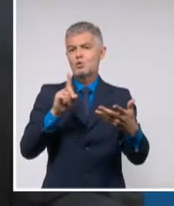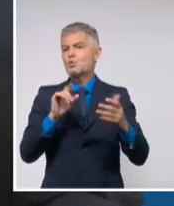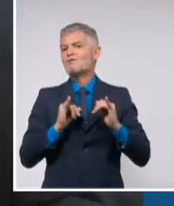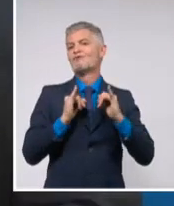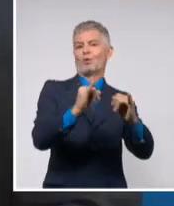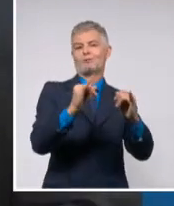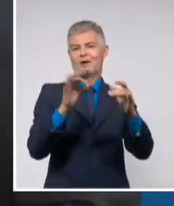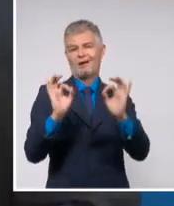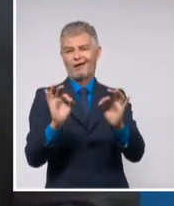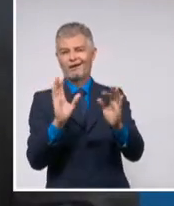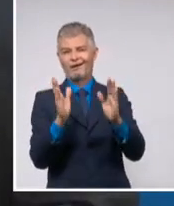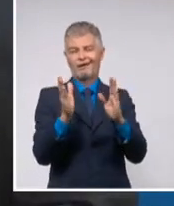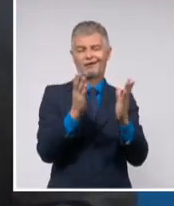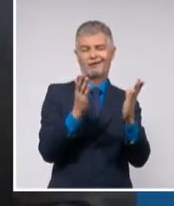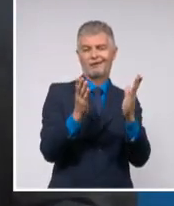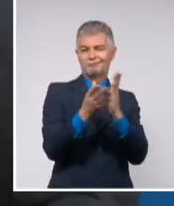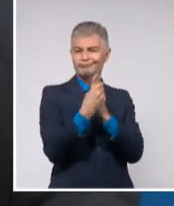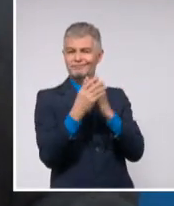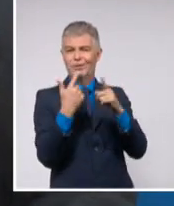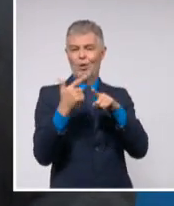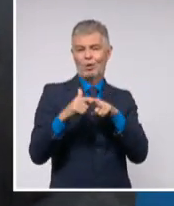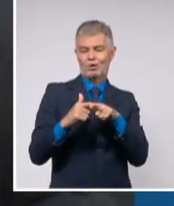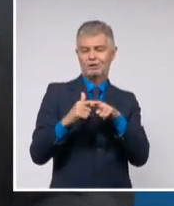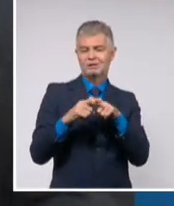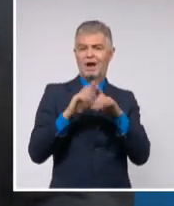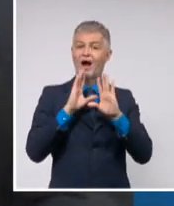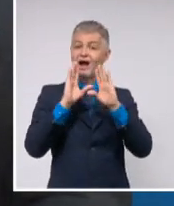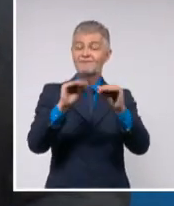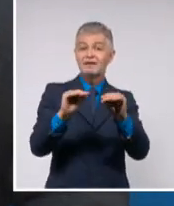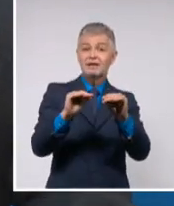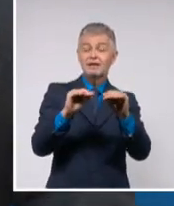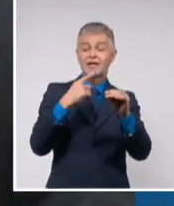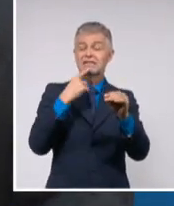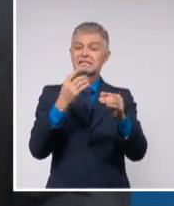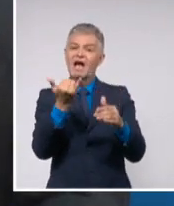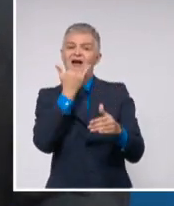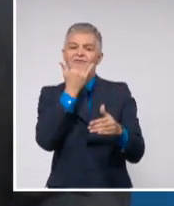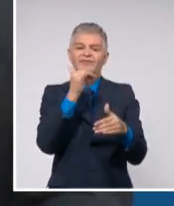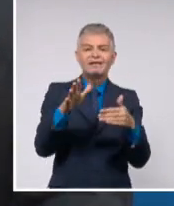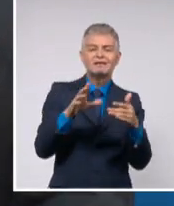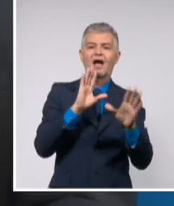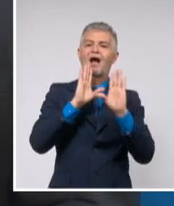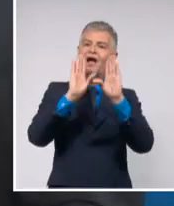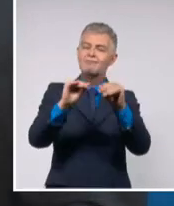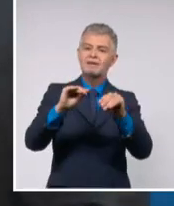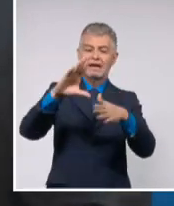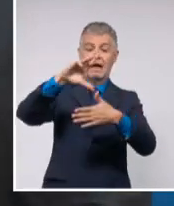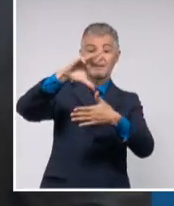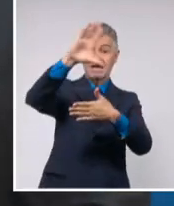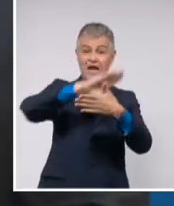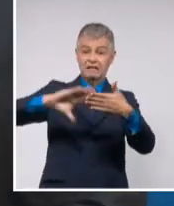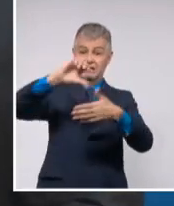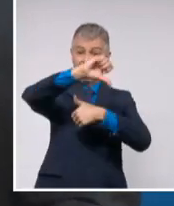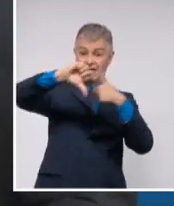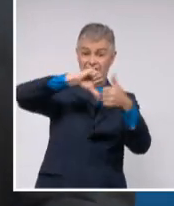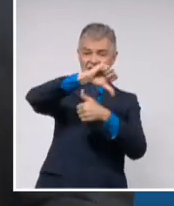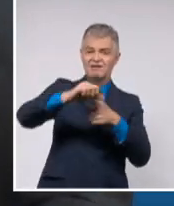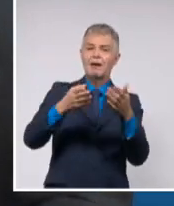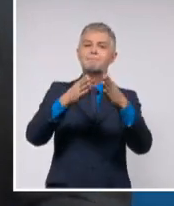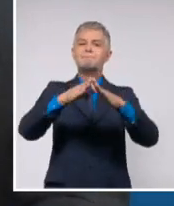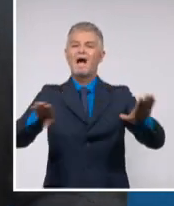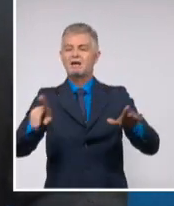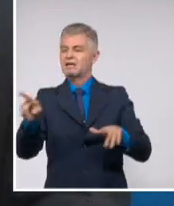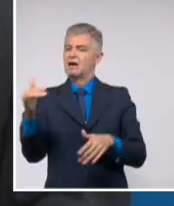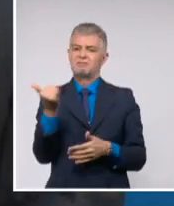Quebranta la proclama de América Latina y el Caribe como zona de paz al reactivar la doctrina Monroe.